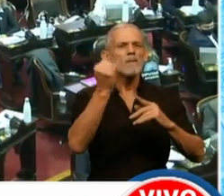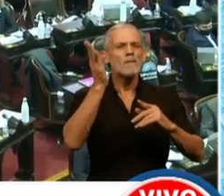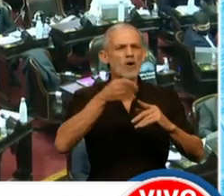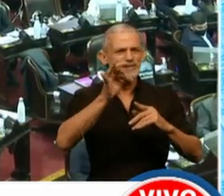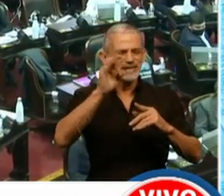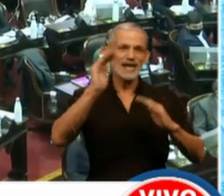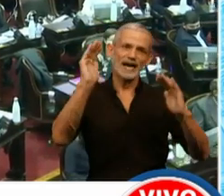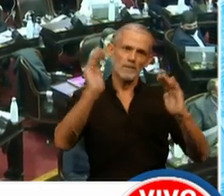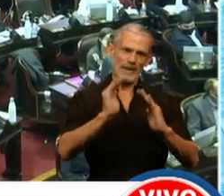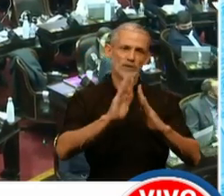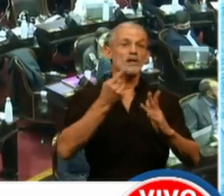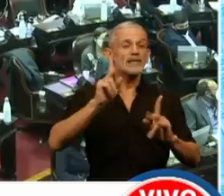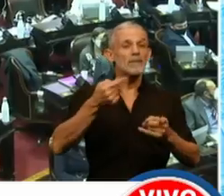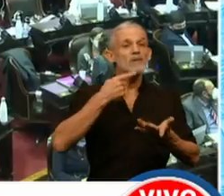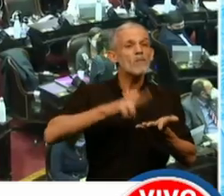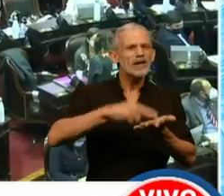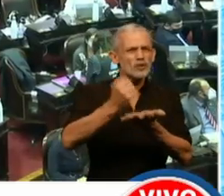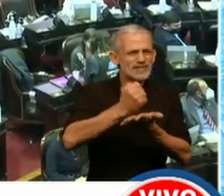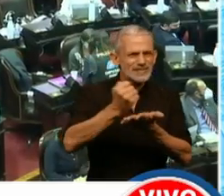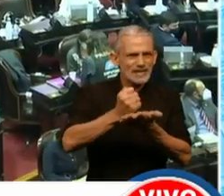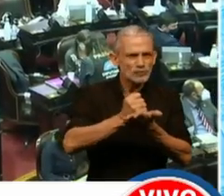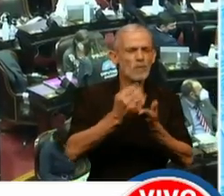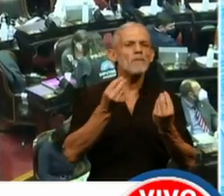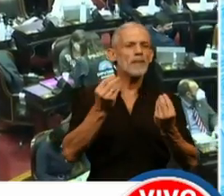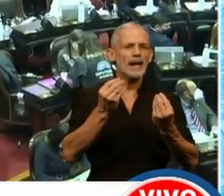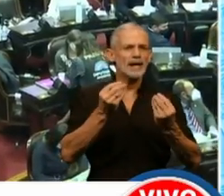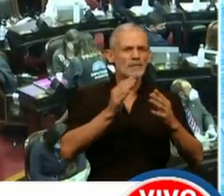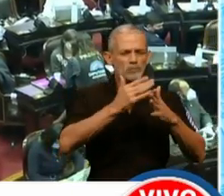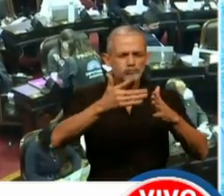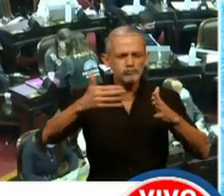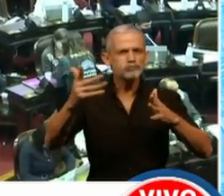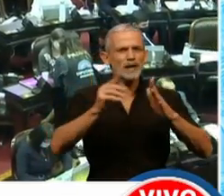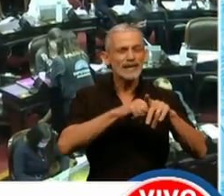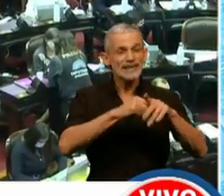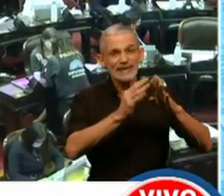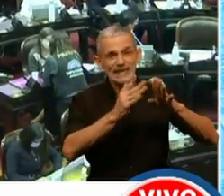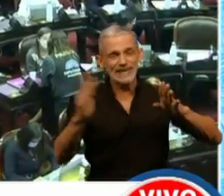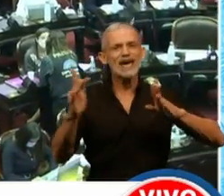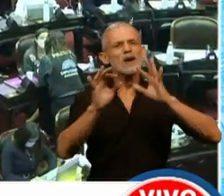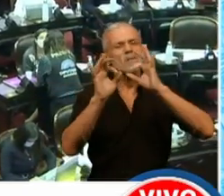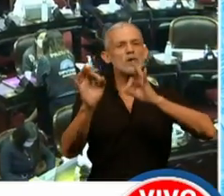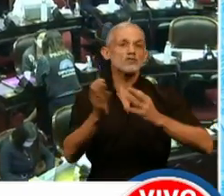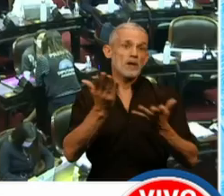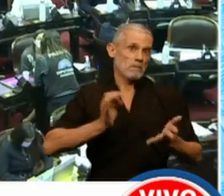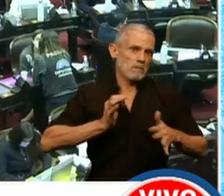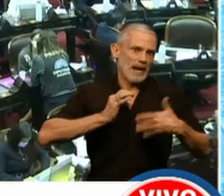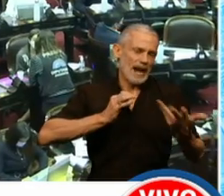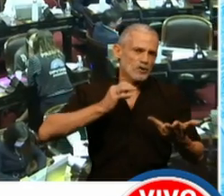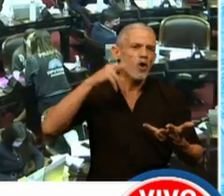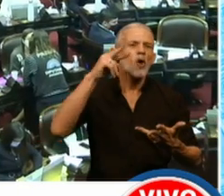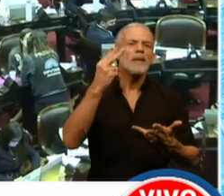y en el impuesto de serios para llegar en algún momento en algunos casos en el año